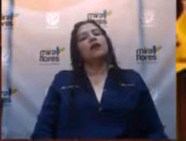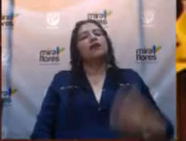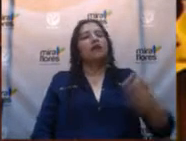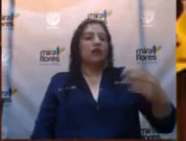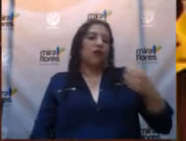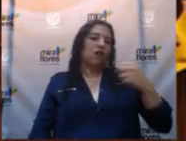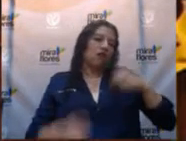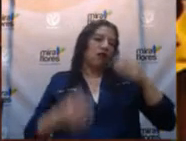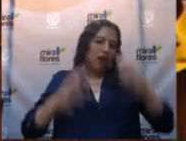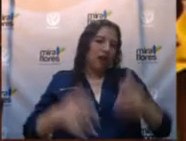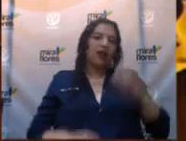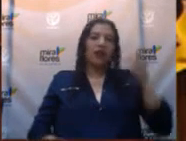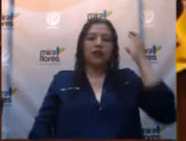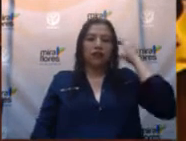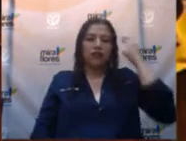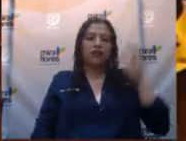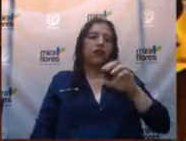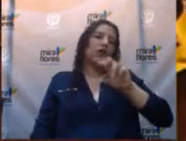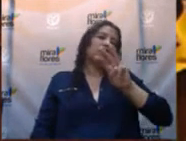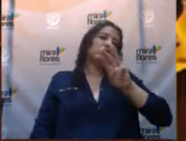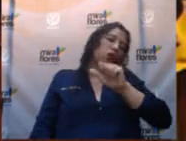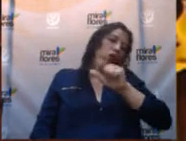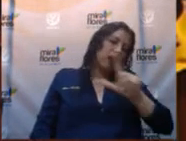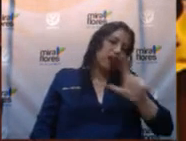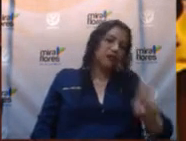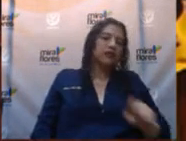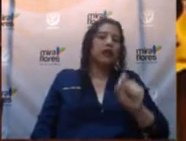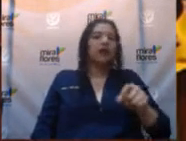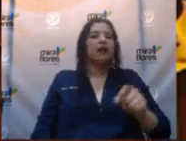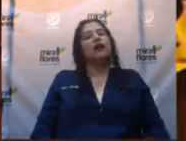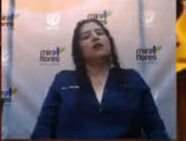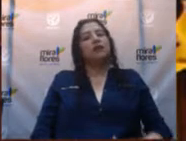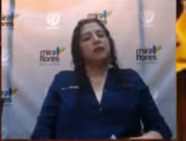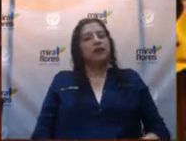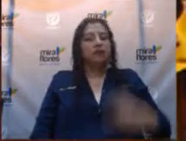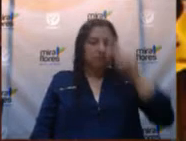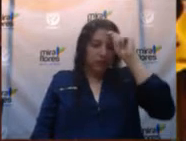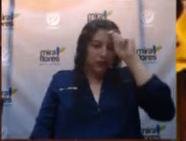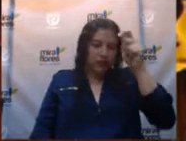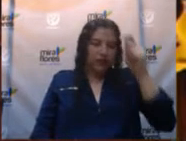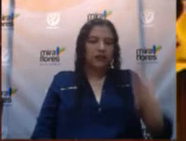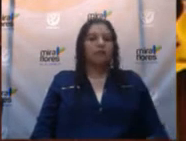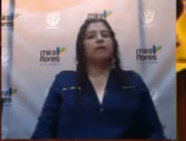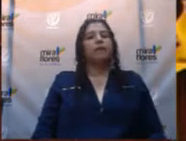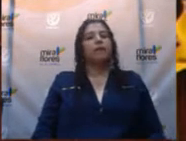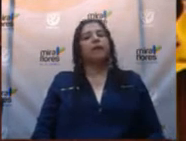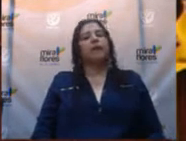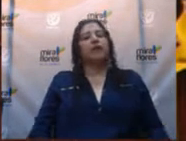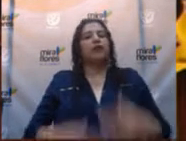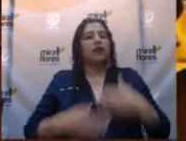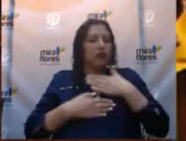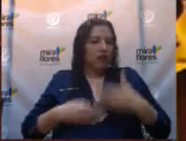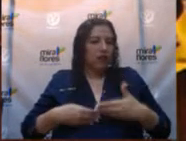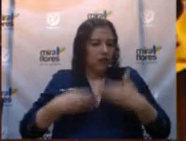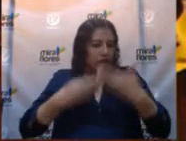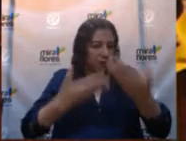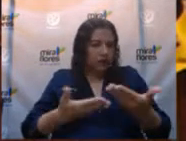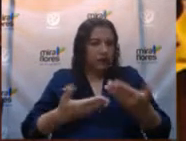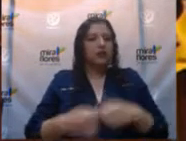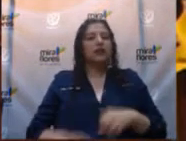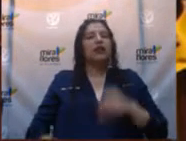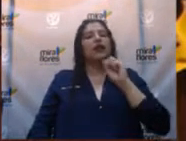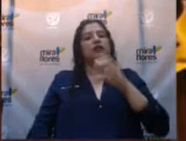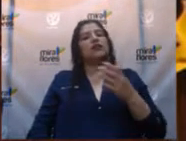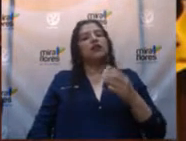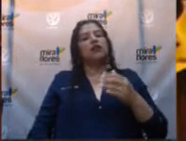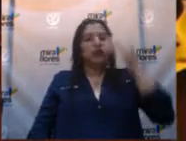Güells, alcalde de la Municipalidad Distrital de Miraflores, de mi especial consideración, tengo el agrado de dirigirme a usted haciéndole